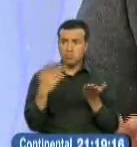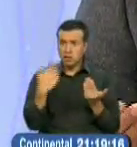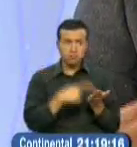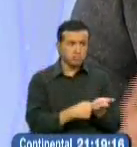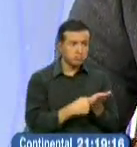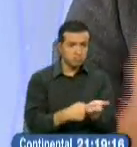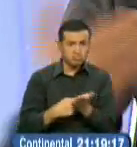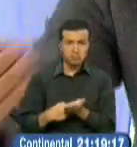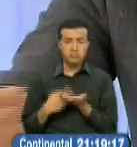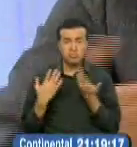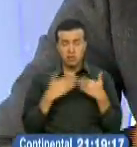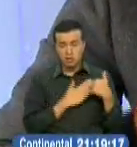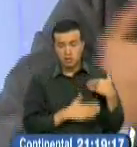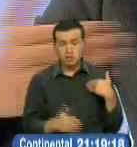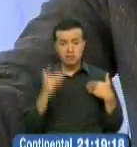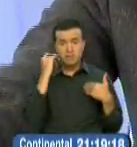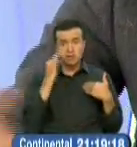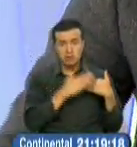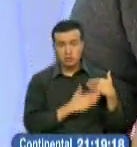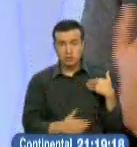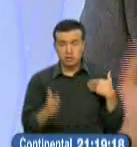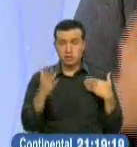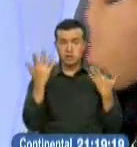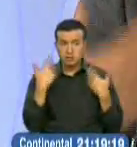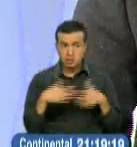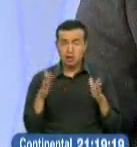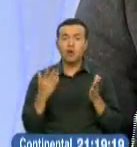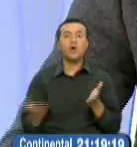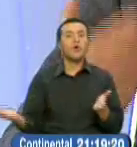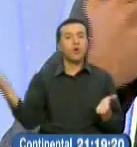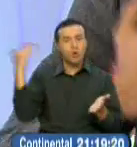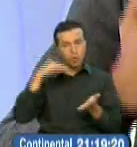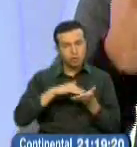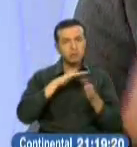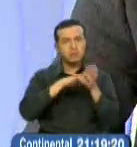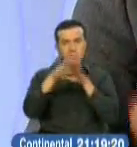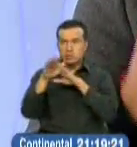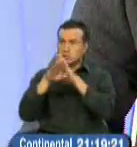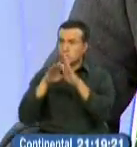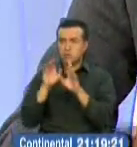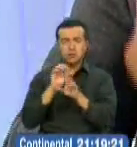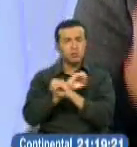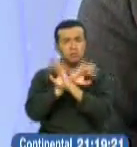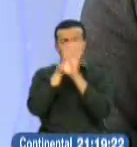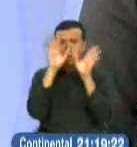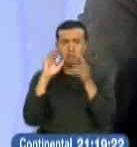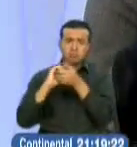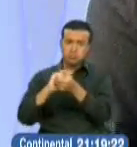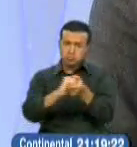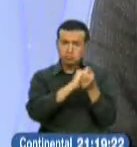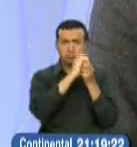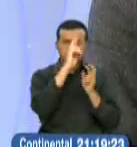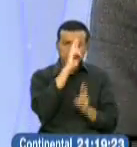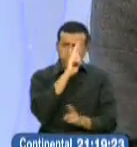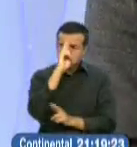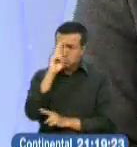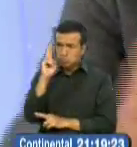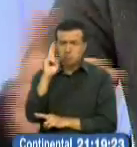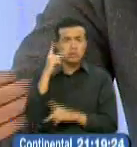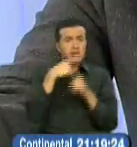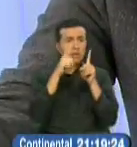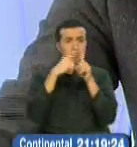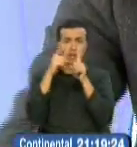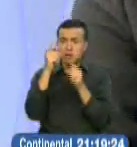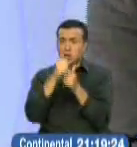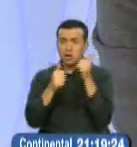y vamos en esta fase, en estos días que nos quedan, vamos a volver a extender invitaciones claras, abiertas, solidarias, respetuosas a los